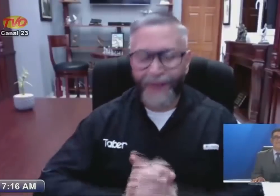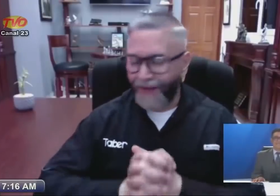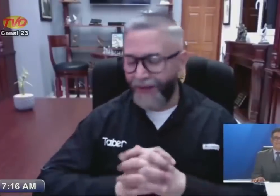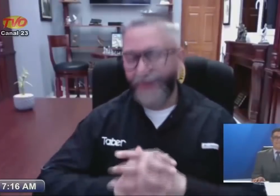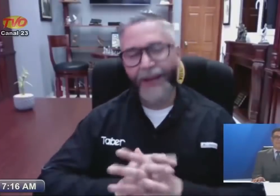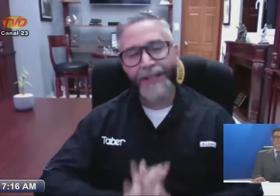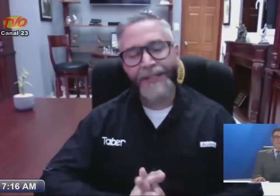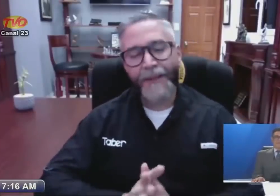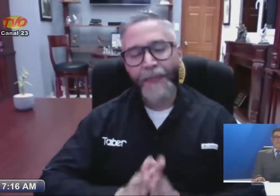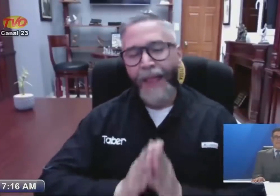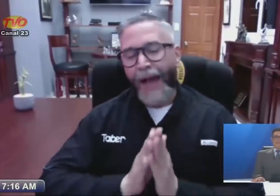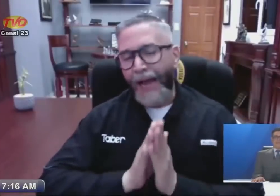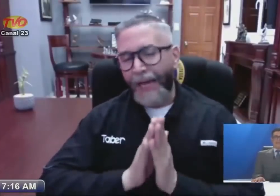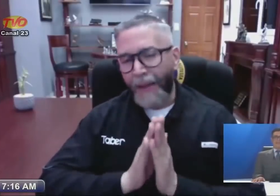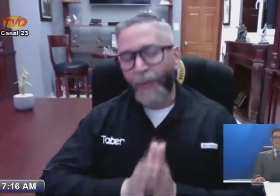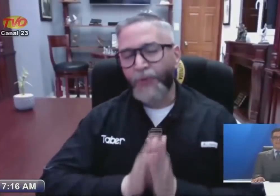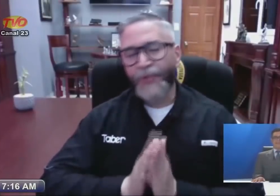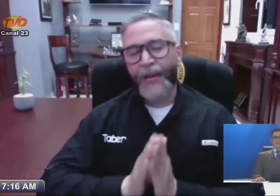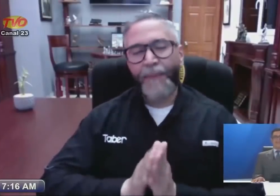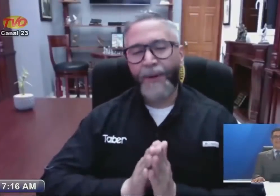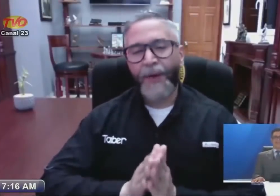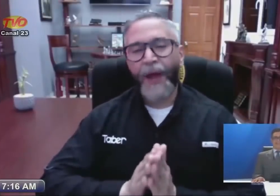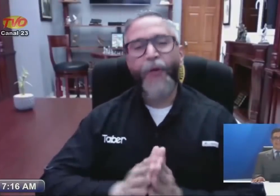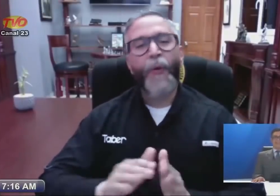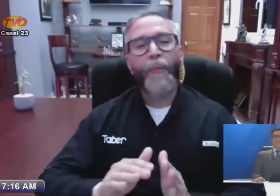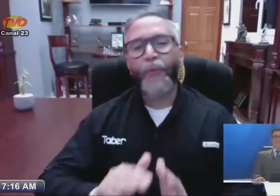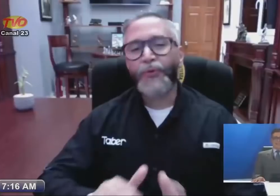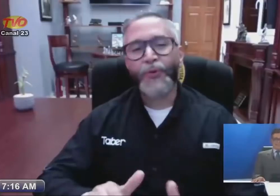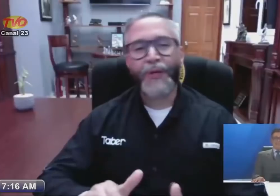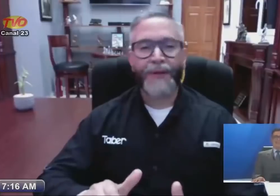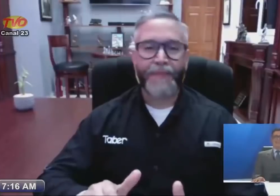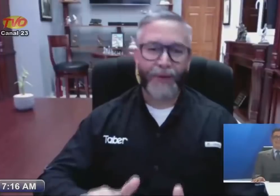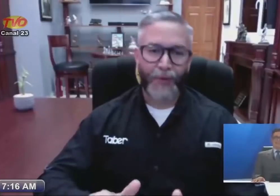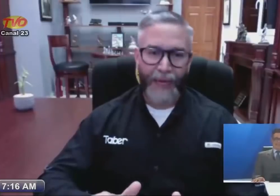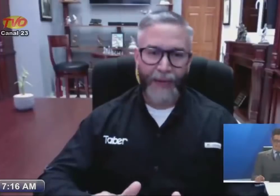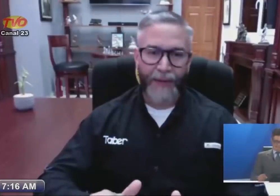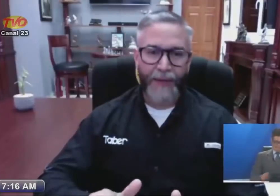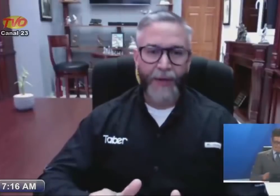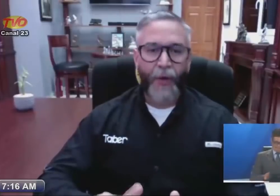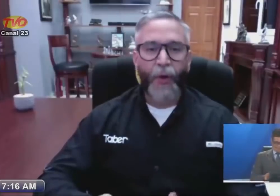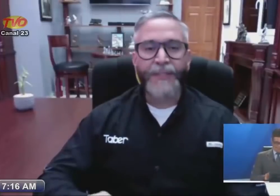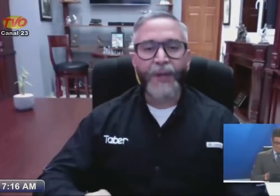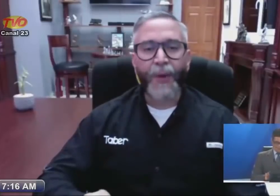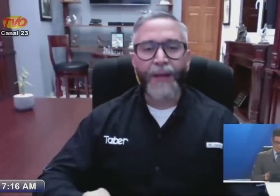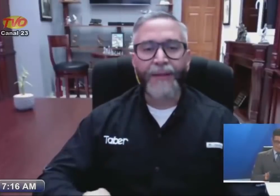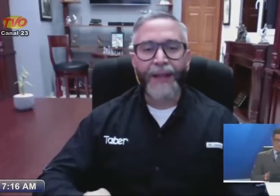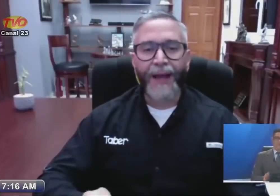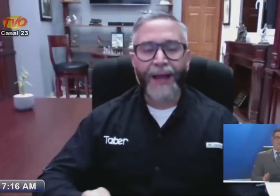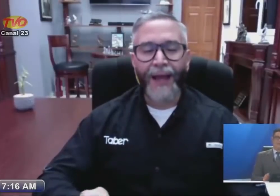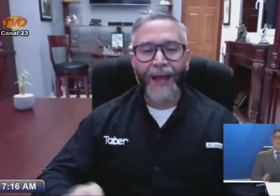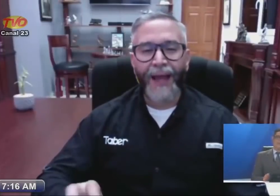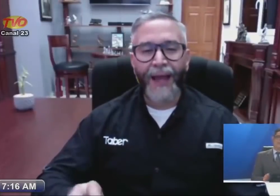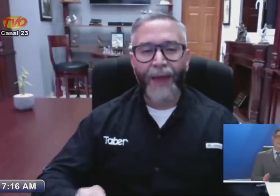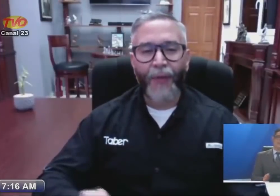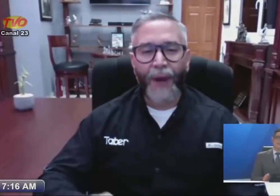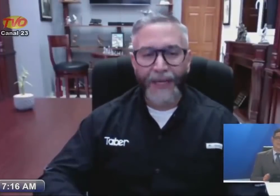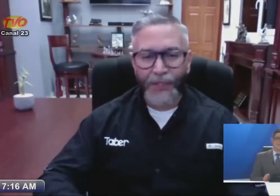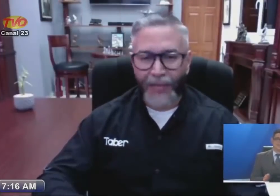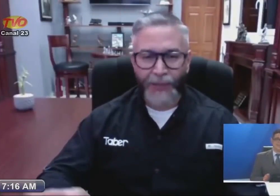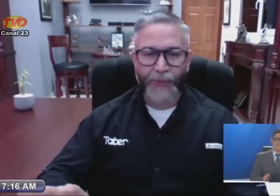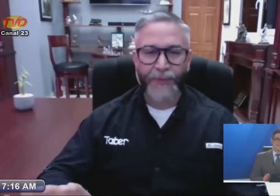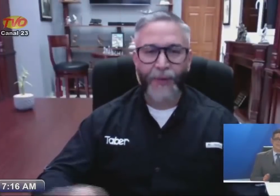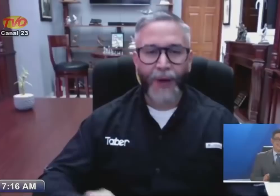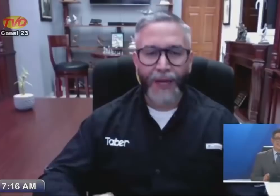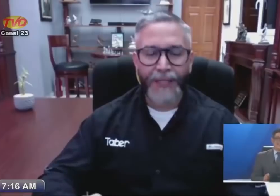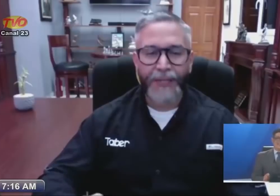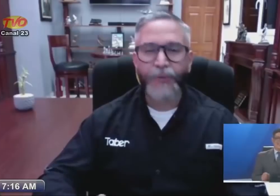través de la biblia y dice al que mucho se le ha perdonado mucho debe de perdón hoy se lo voy a tirar en un cachazo